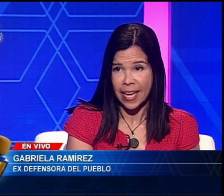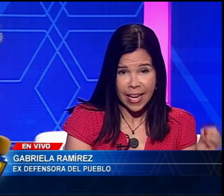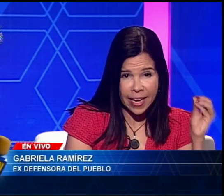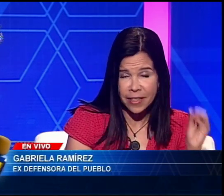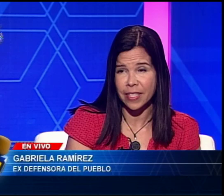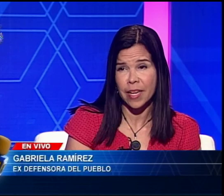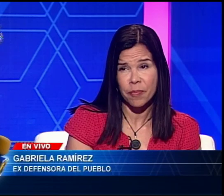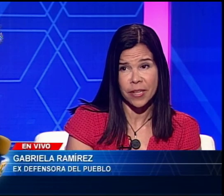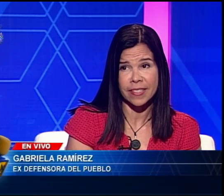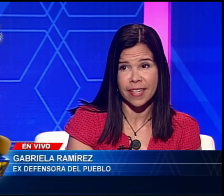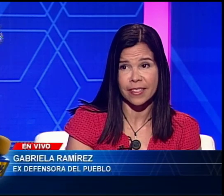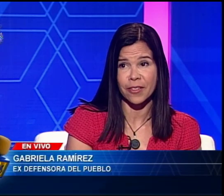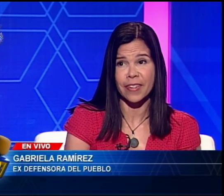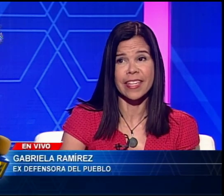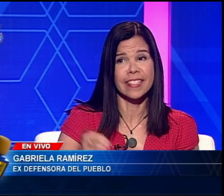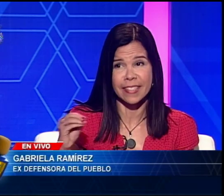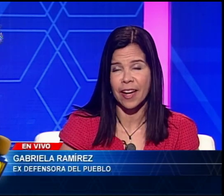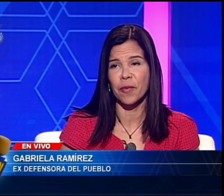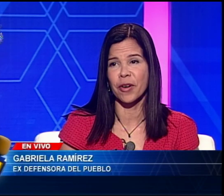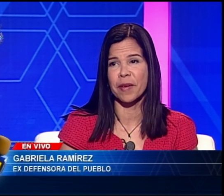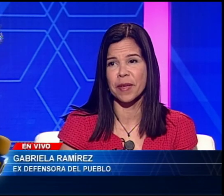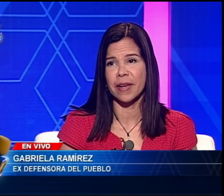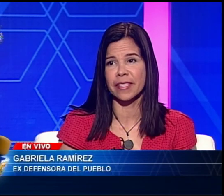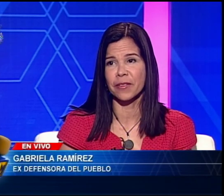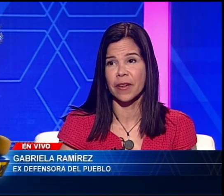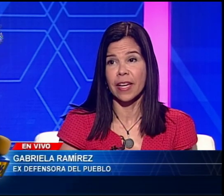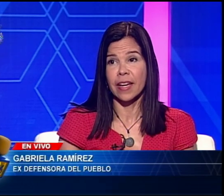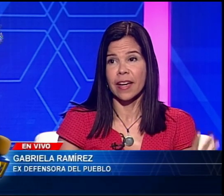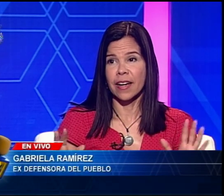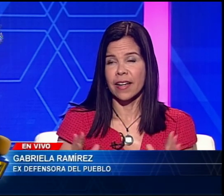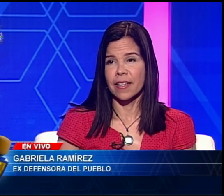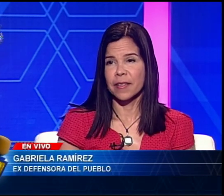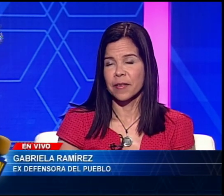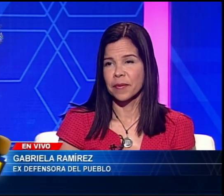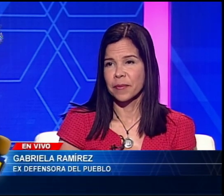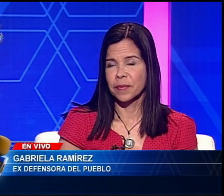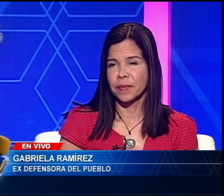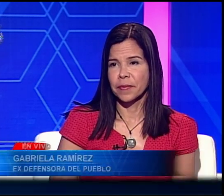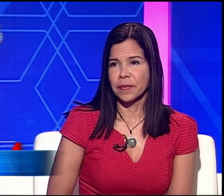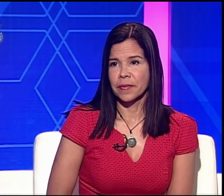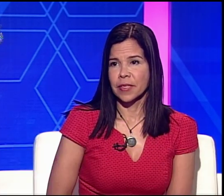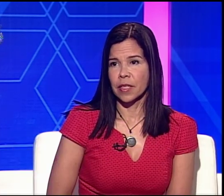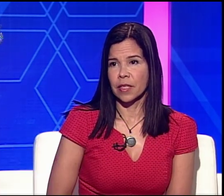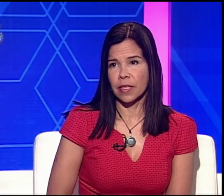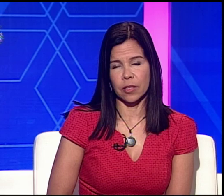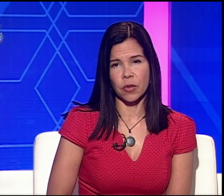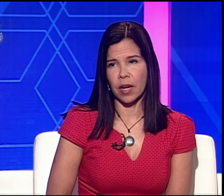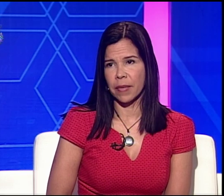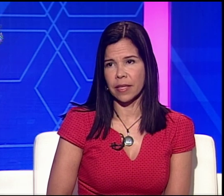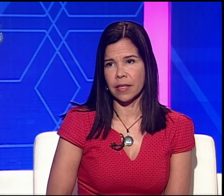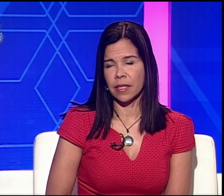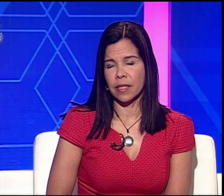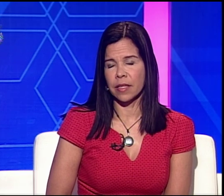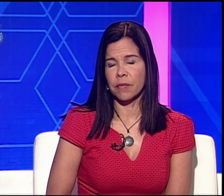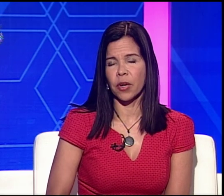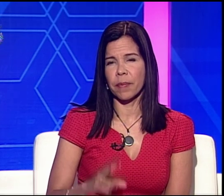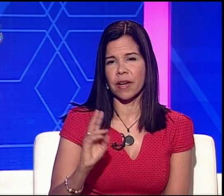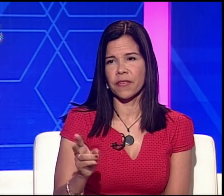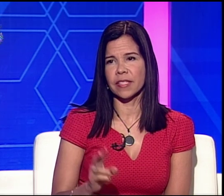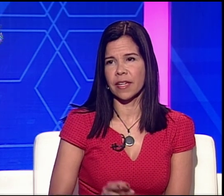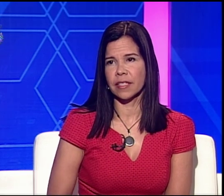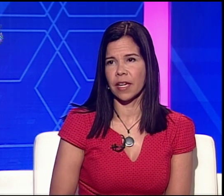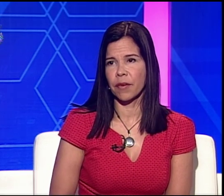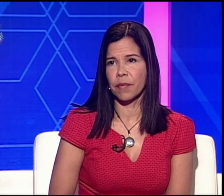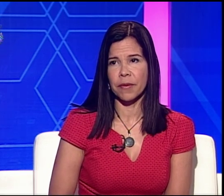Constitución. Entré por esa razón y salgo por la misma razón. O sea, que usted considera que sigue siendo chavista. Naturalmente, y voy